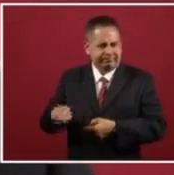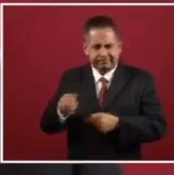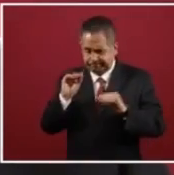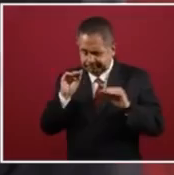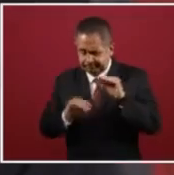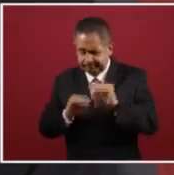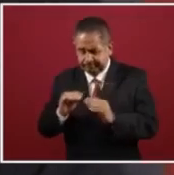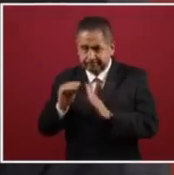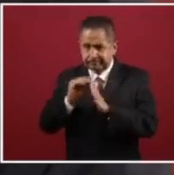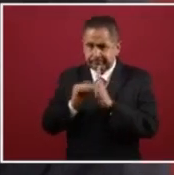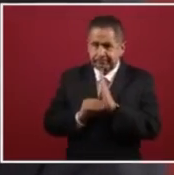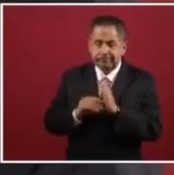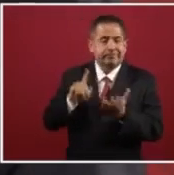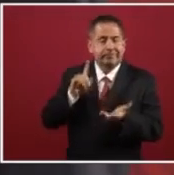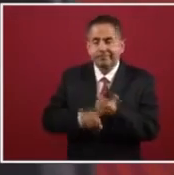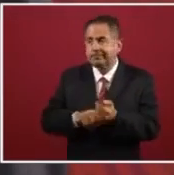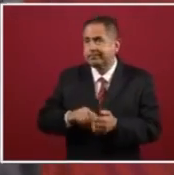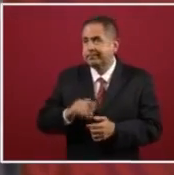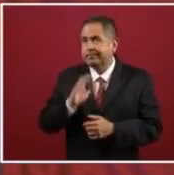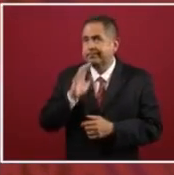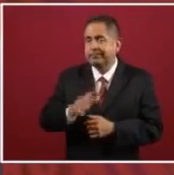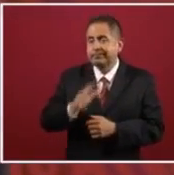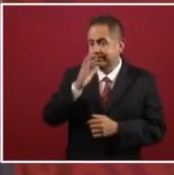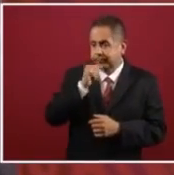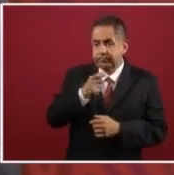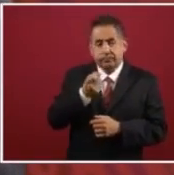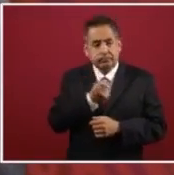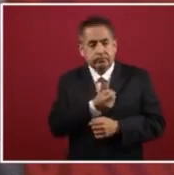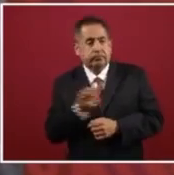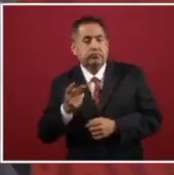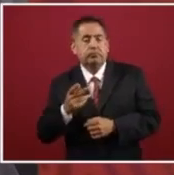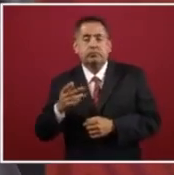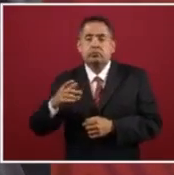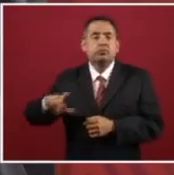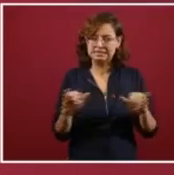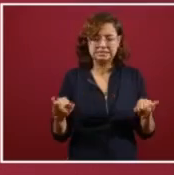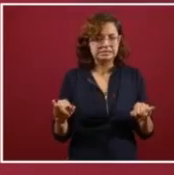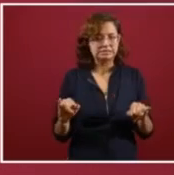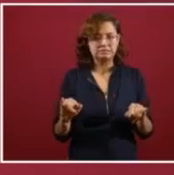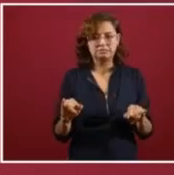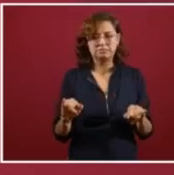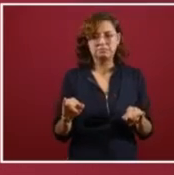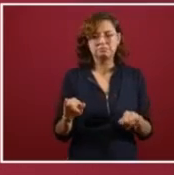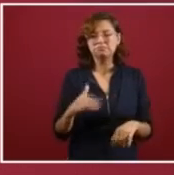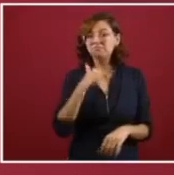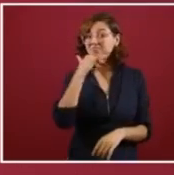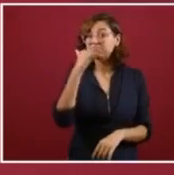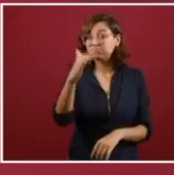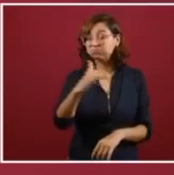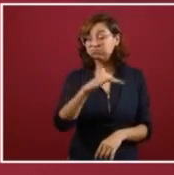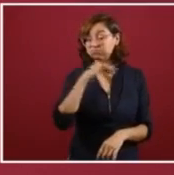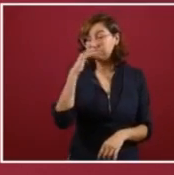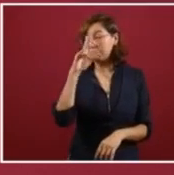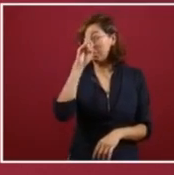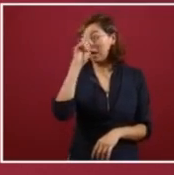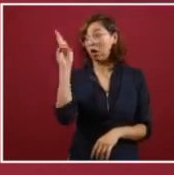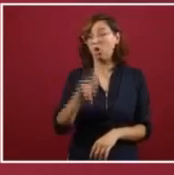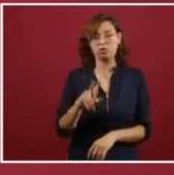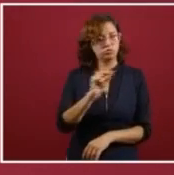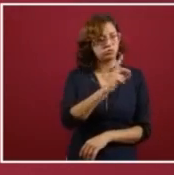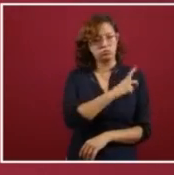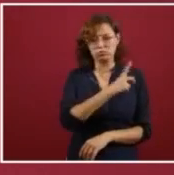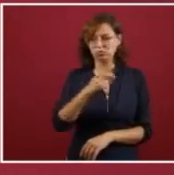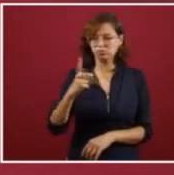Insistió en que en su administración no debe haber influyentismo, amiguismo ni nepotismo. Mucho menos corrupción.